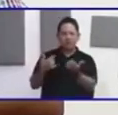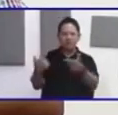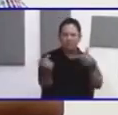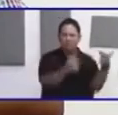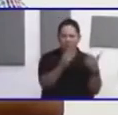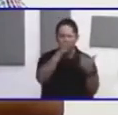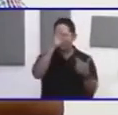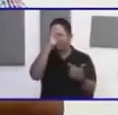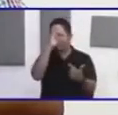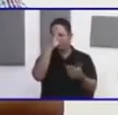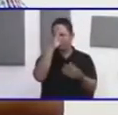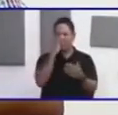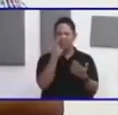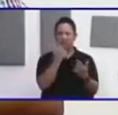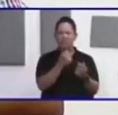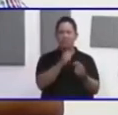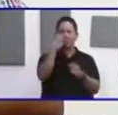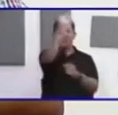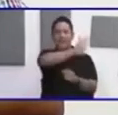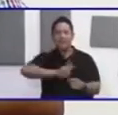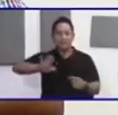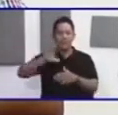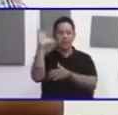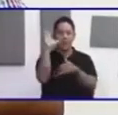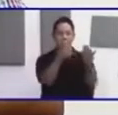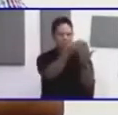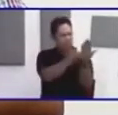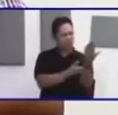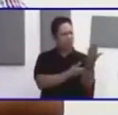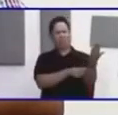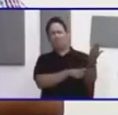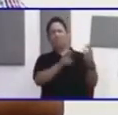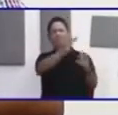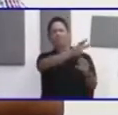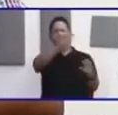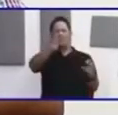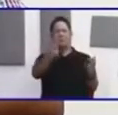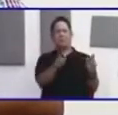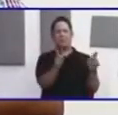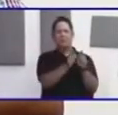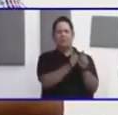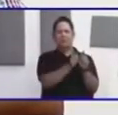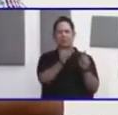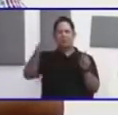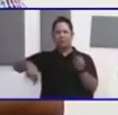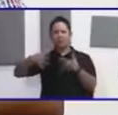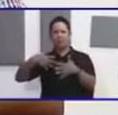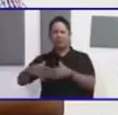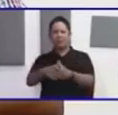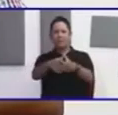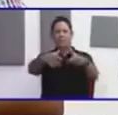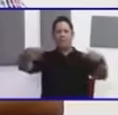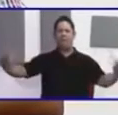por el tema que no aparece en el boletín nacional. En el boletín nacional aparecen 33 casos de COVID-19 para el departamento. Esos